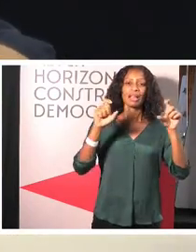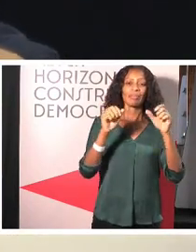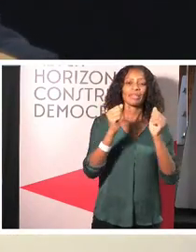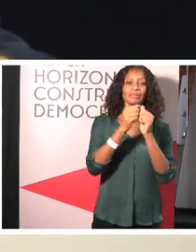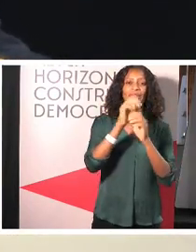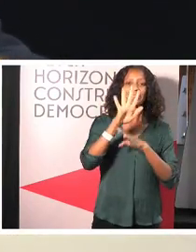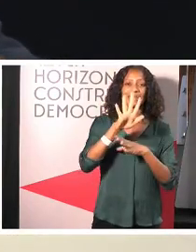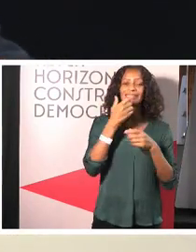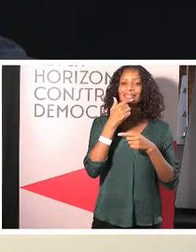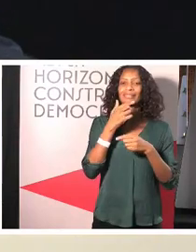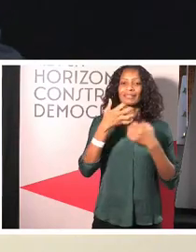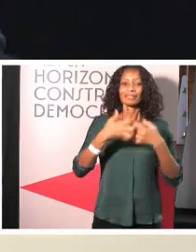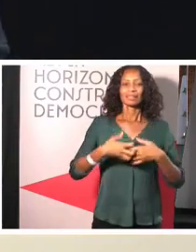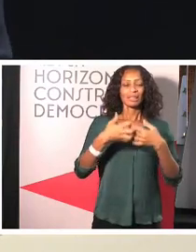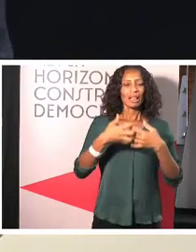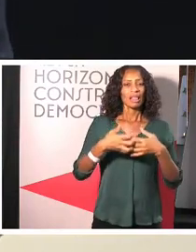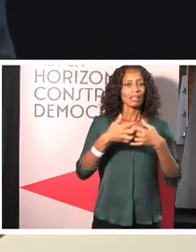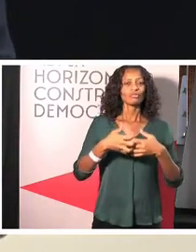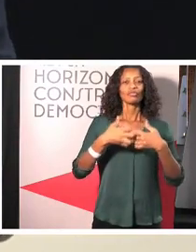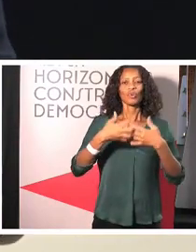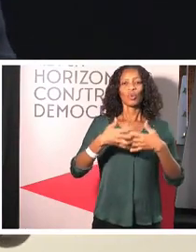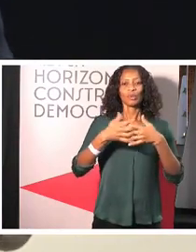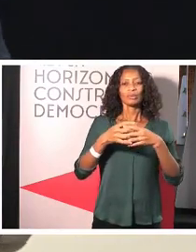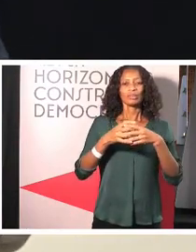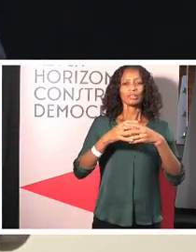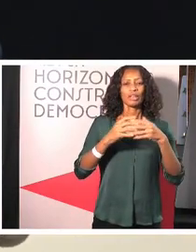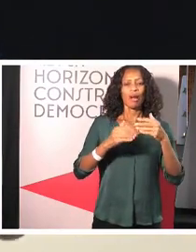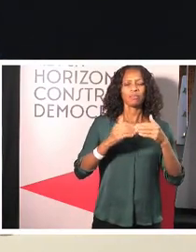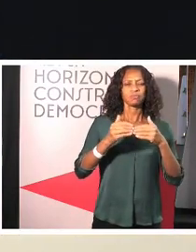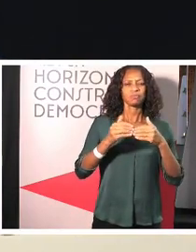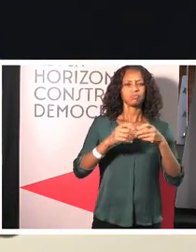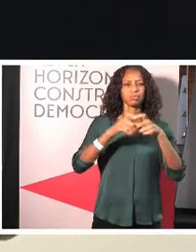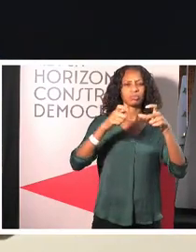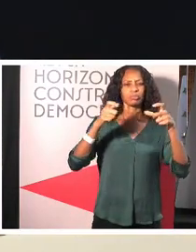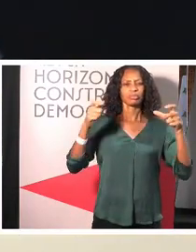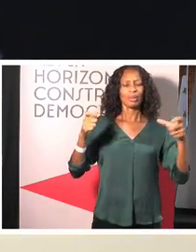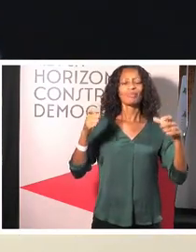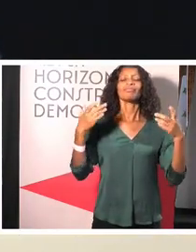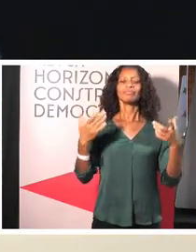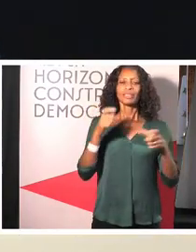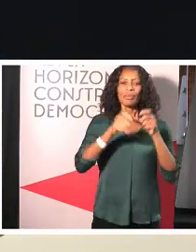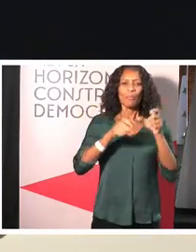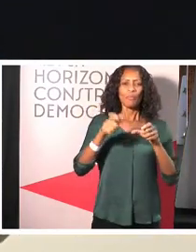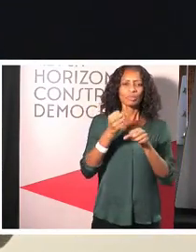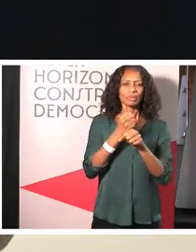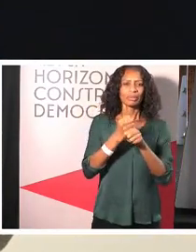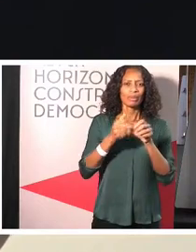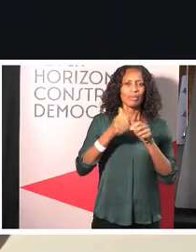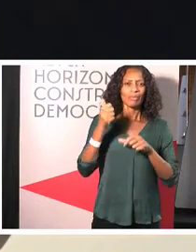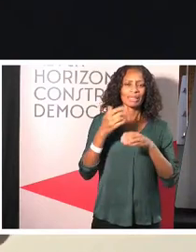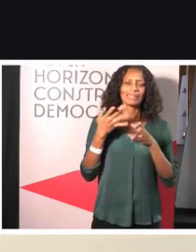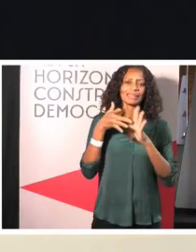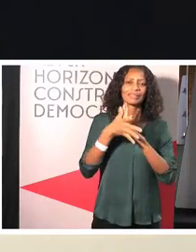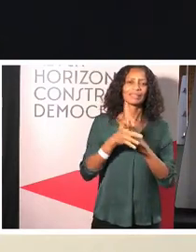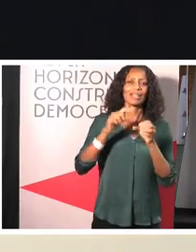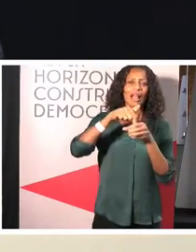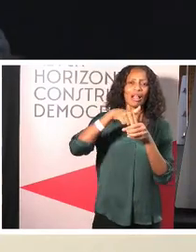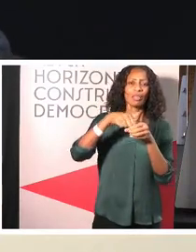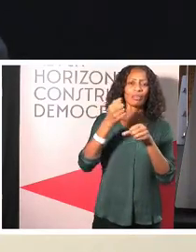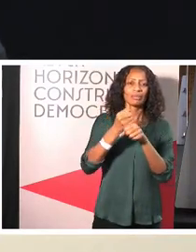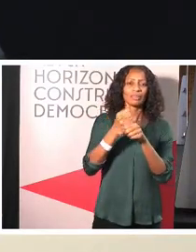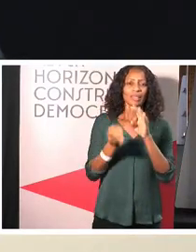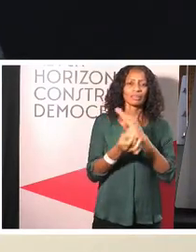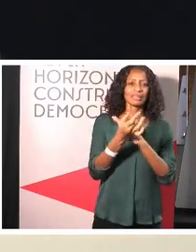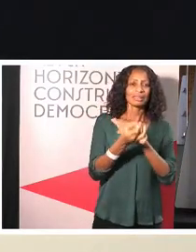manera automática caen los salarios, porque hay más gente compitiendo en el mercado de trabajo y, por tanto, hay más oferta en este mercado, ¿no? Entonces, esto era otra de